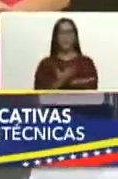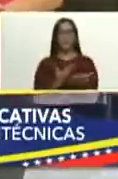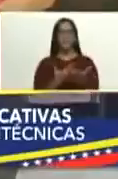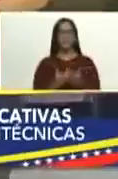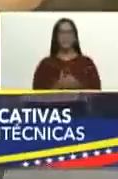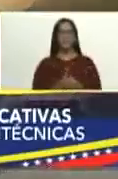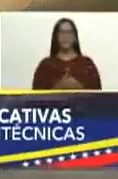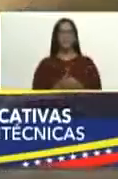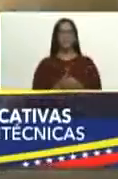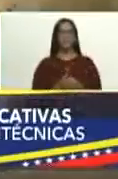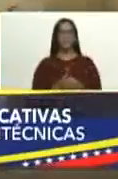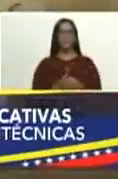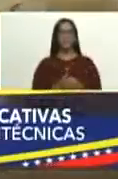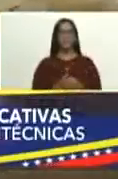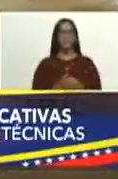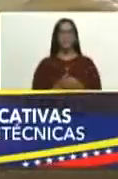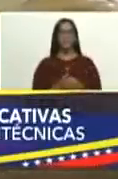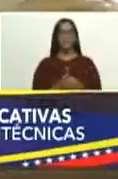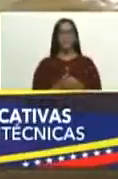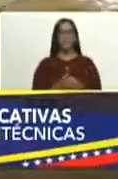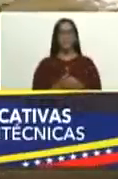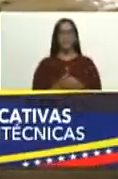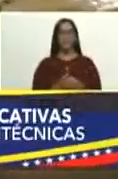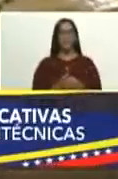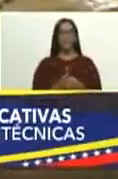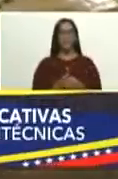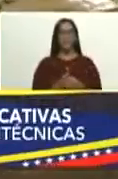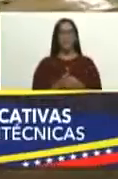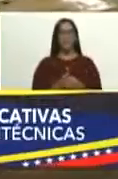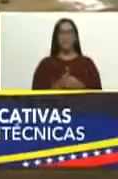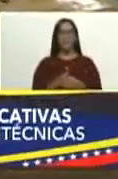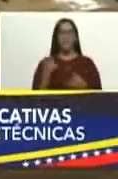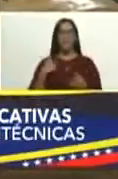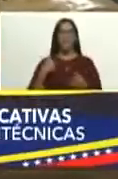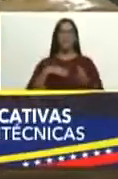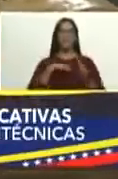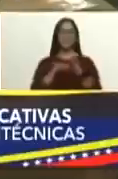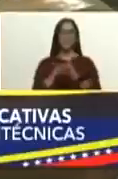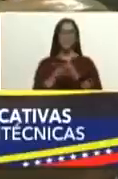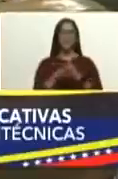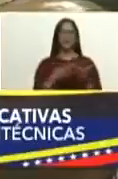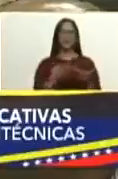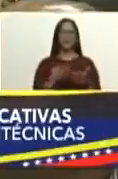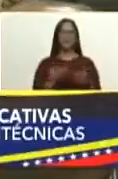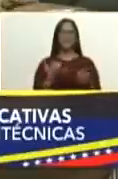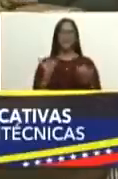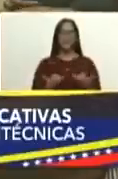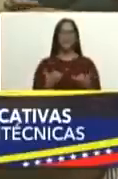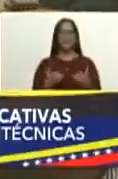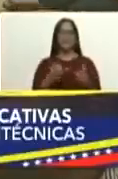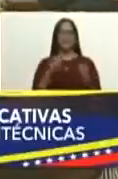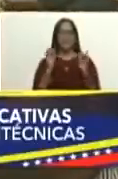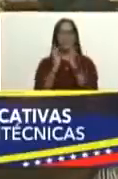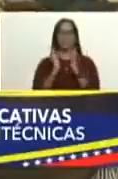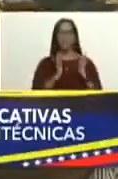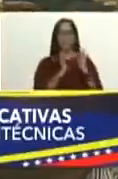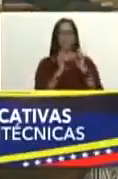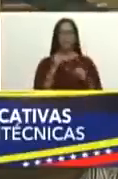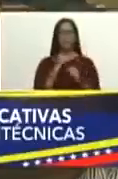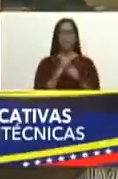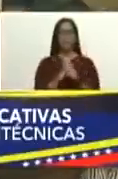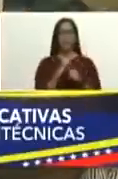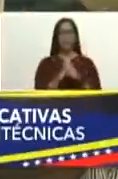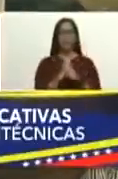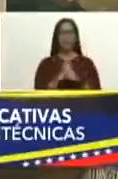sinnúmeros de oportunidades, que usted también lo viene desarrollando, ya lo tenemos internalizado los trabajadores, que